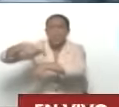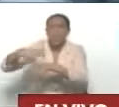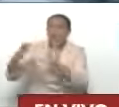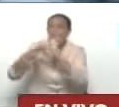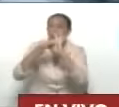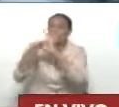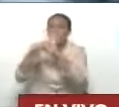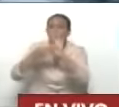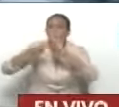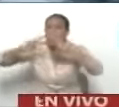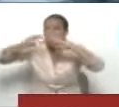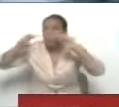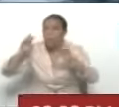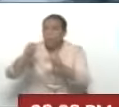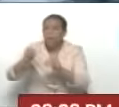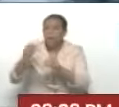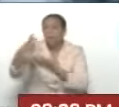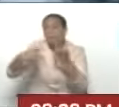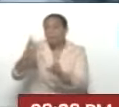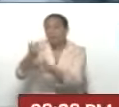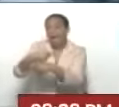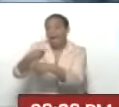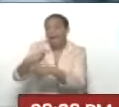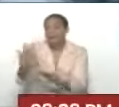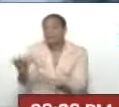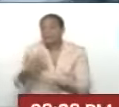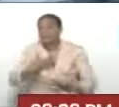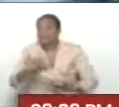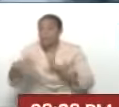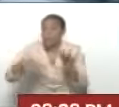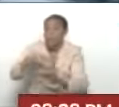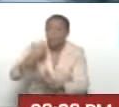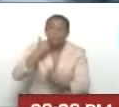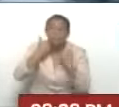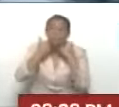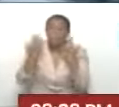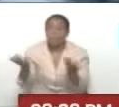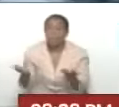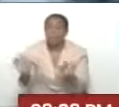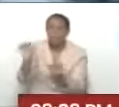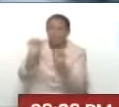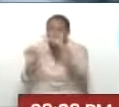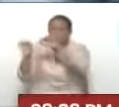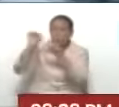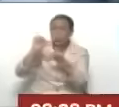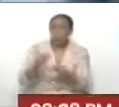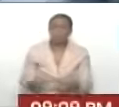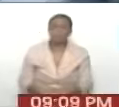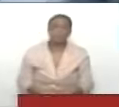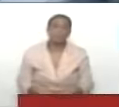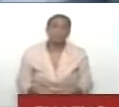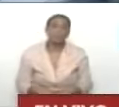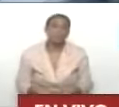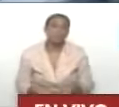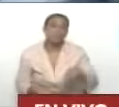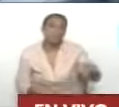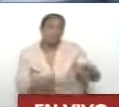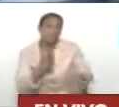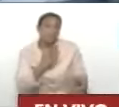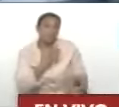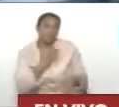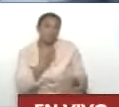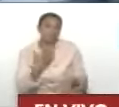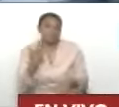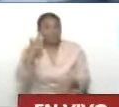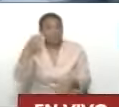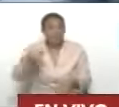relacionados a problemas de cáncer, cáncer colorrectal. Un estudio que salió por ahí en 2015, si mal no me equivoco. Esto es